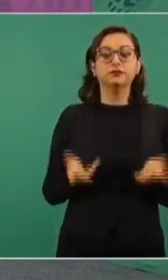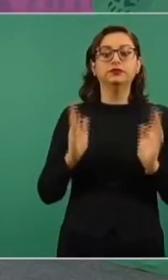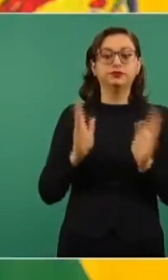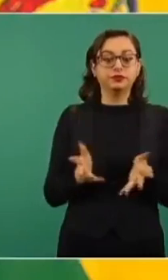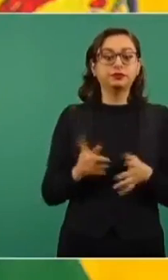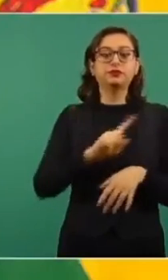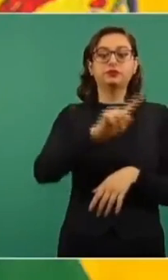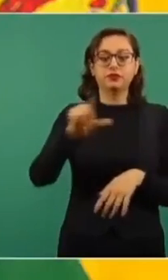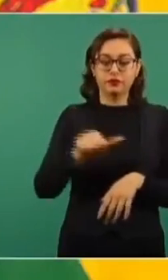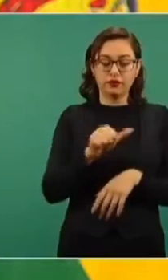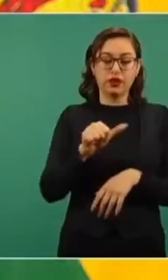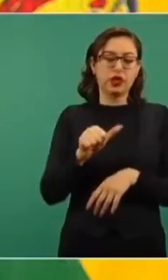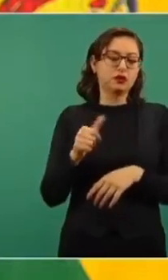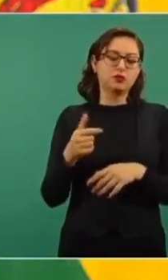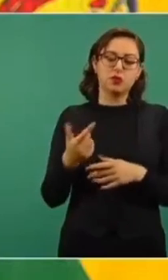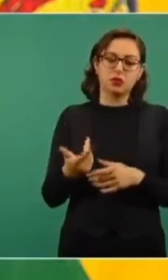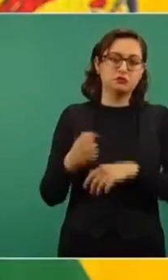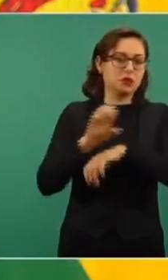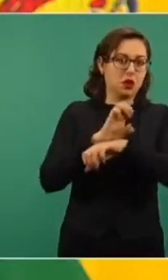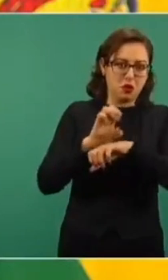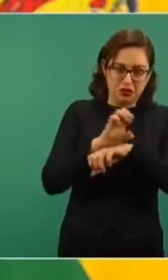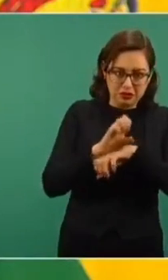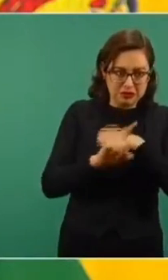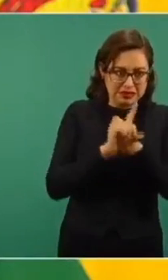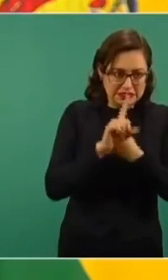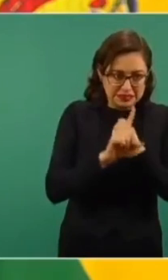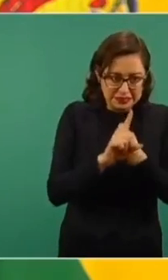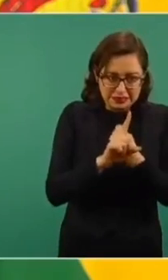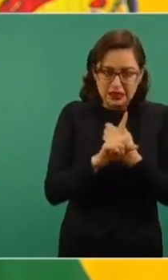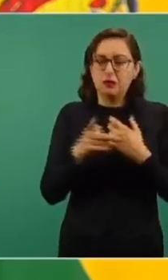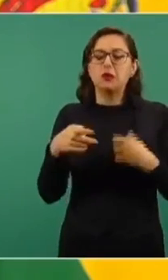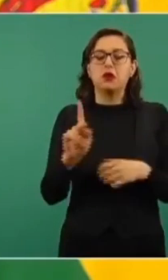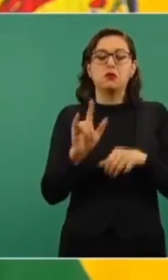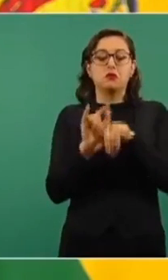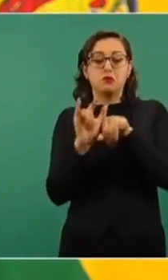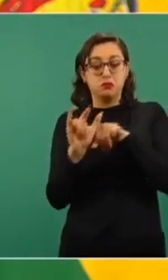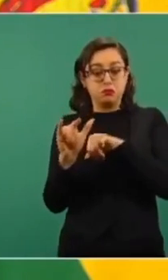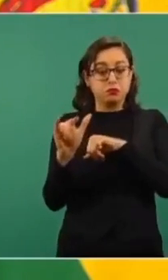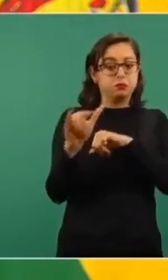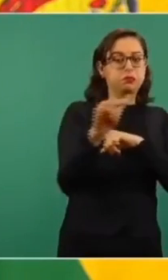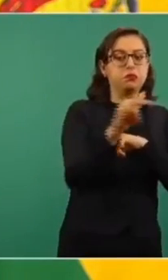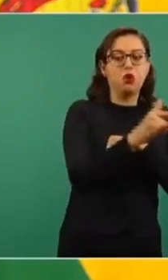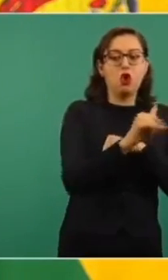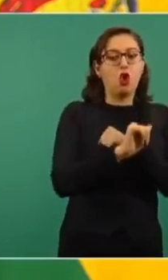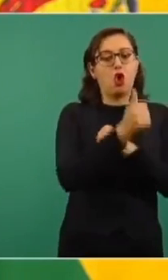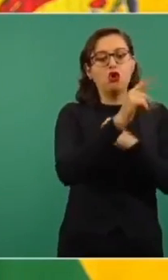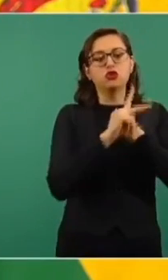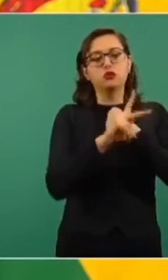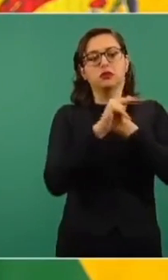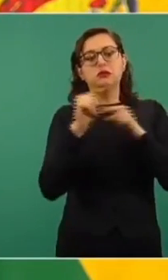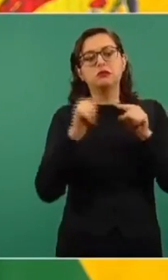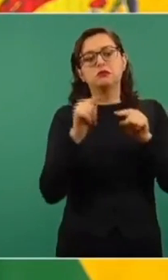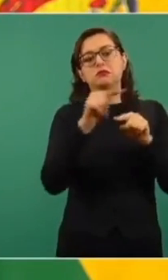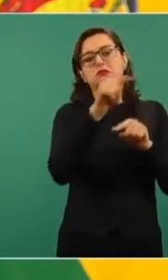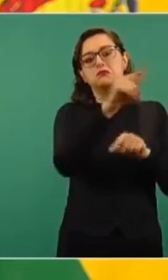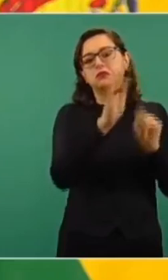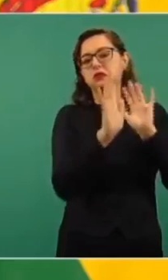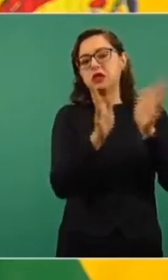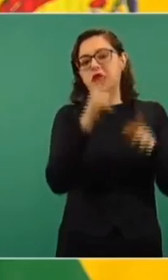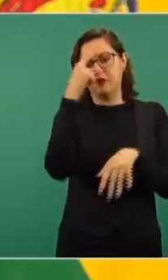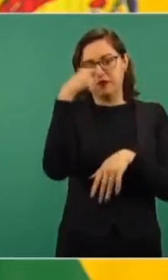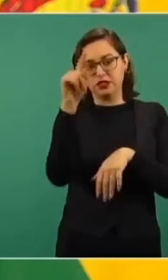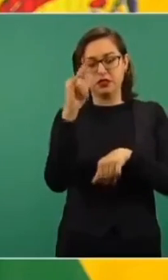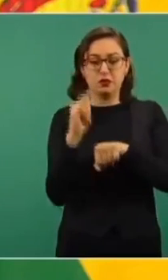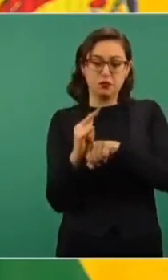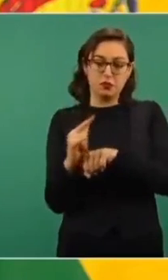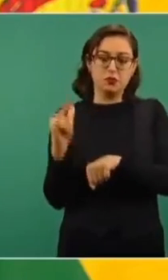dificultades en el resto de los países para que llegara a México el vuelo con Evo Morales, presidente Evo Morales